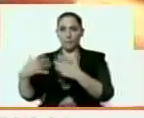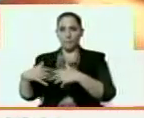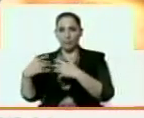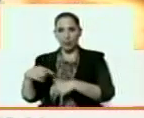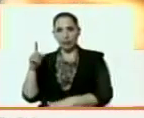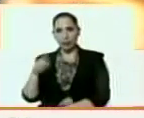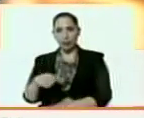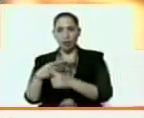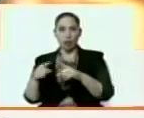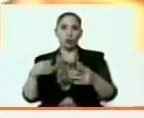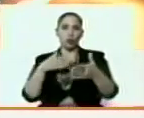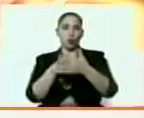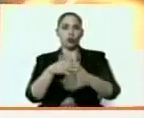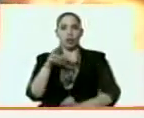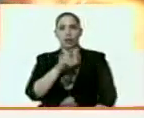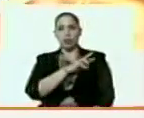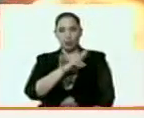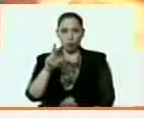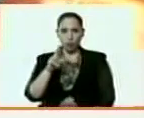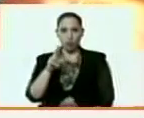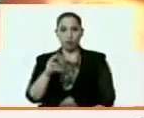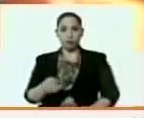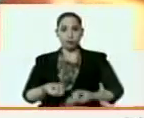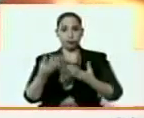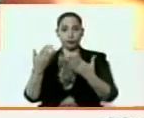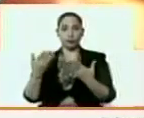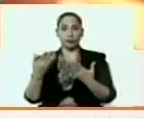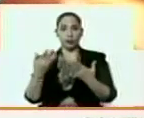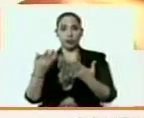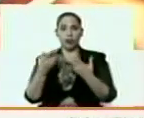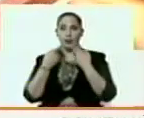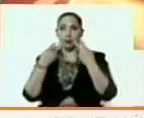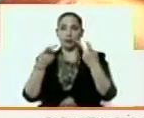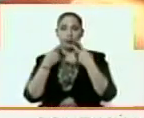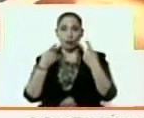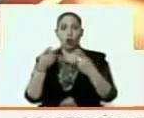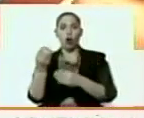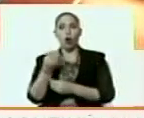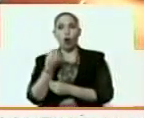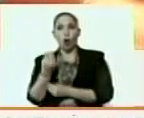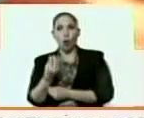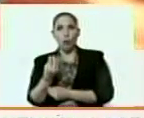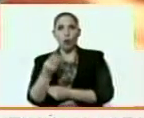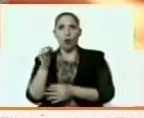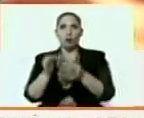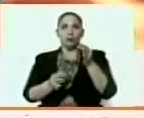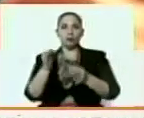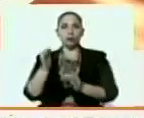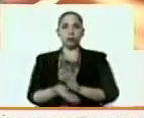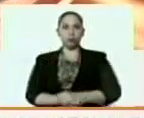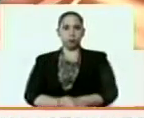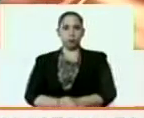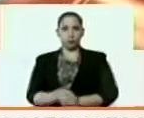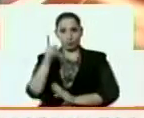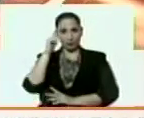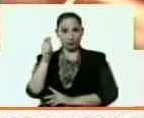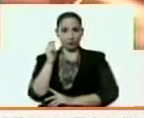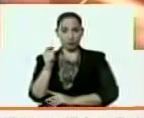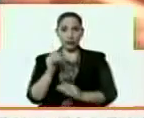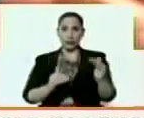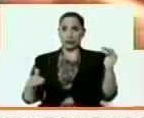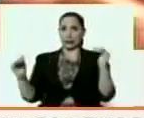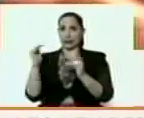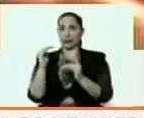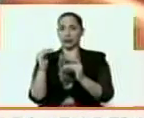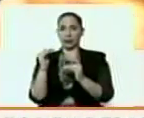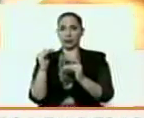en contra de la República, dando el testimonio o fungiendo como el abogado que lleva la tesis justamente del alter ego, es decir,